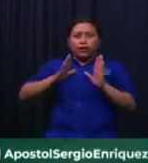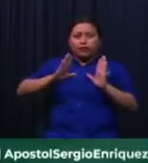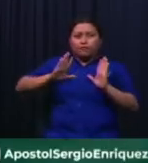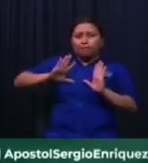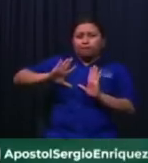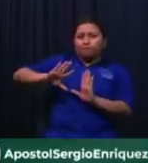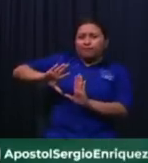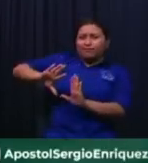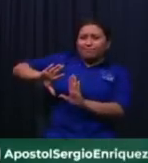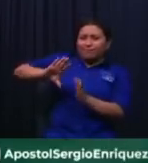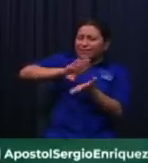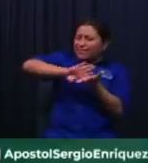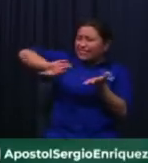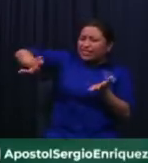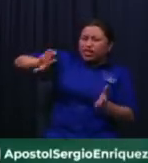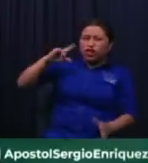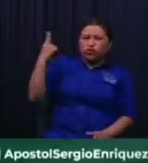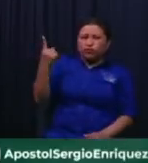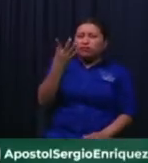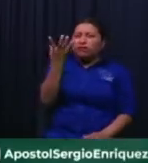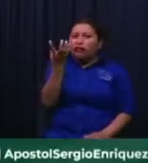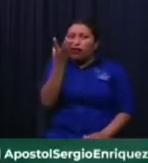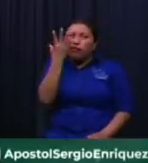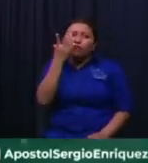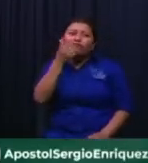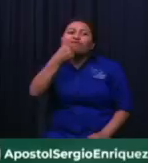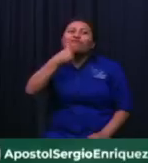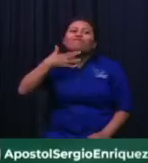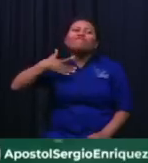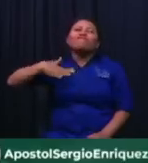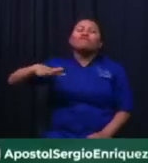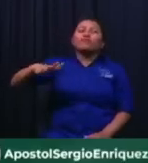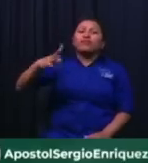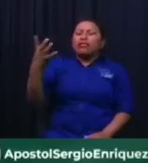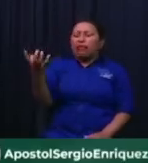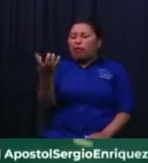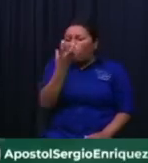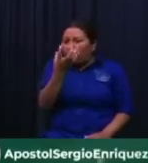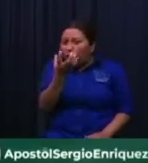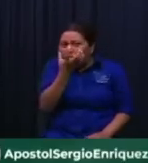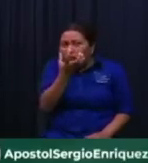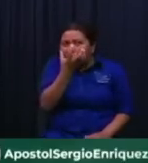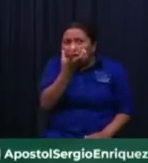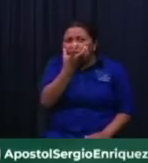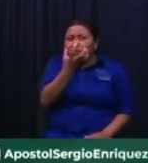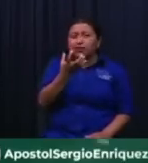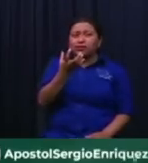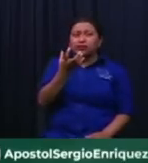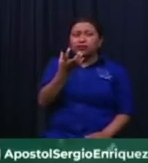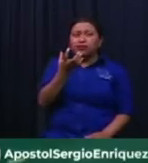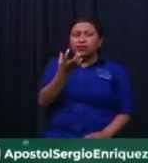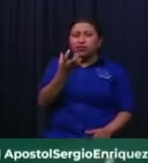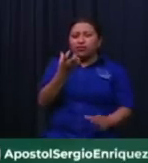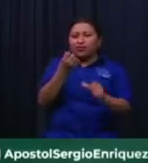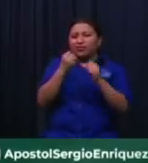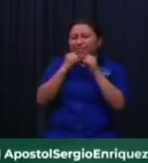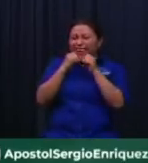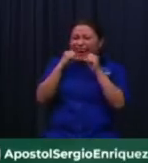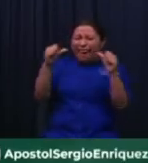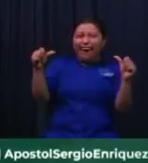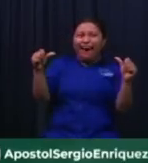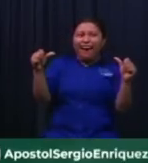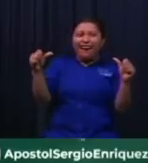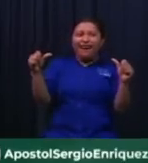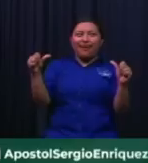Esta es la nueva versión internacional. Abandonen toda amargura, ira y